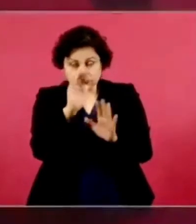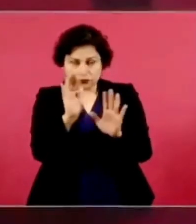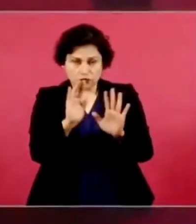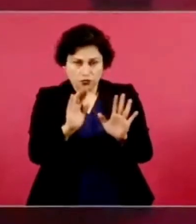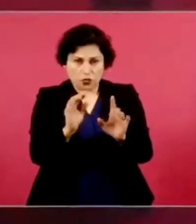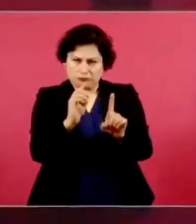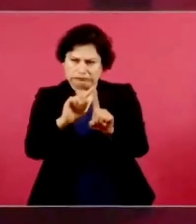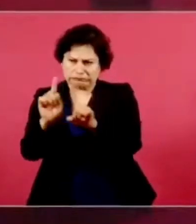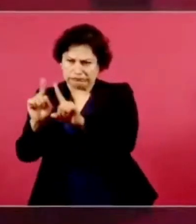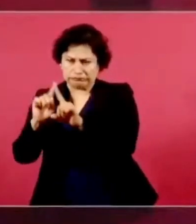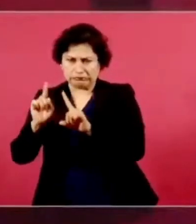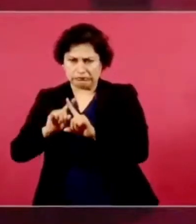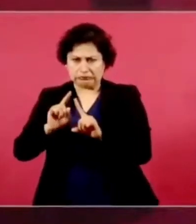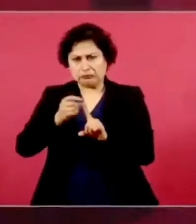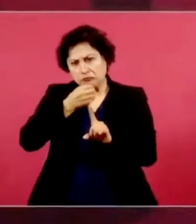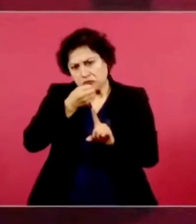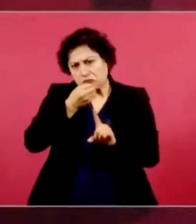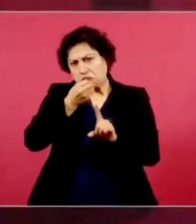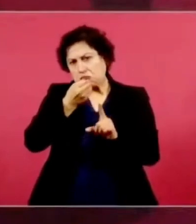y el maestro.